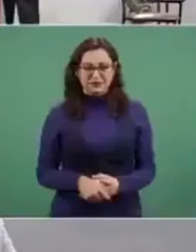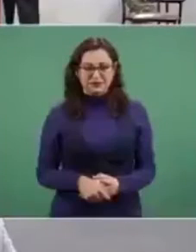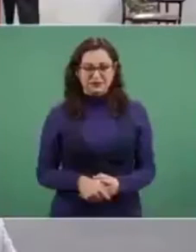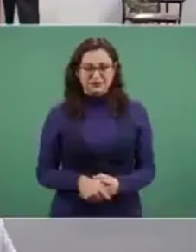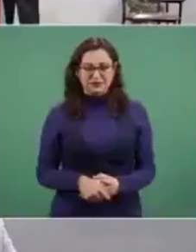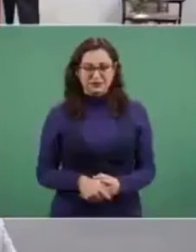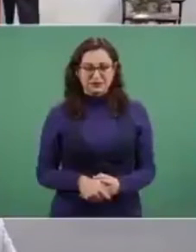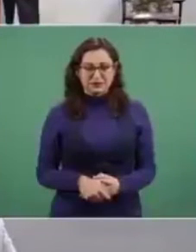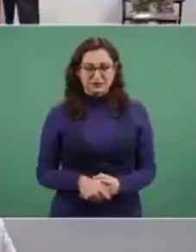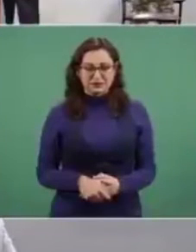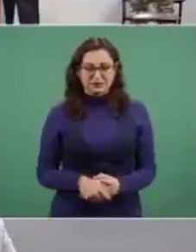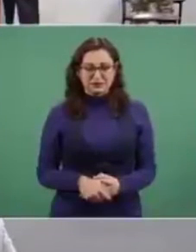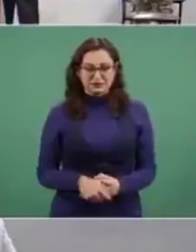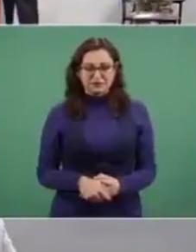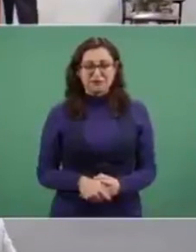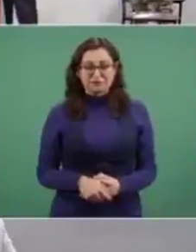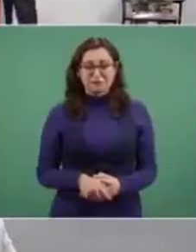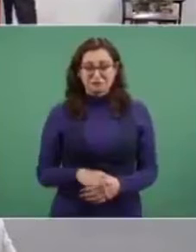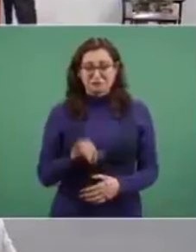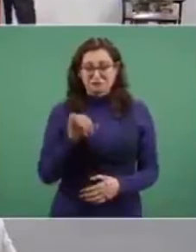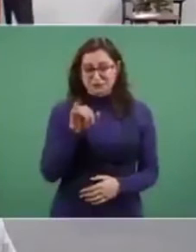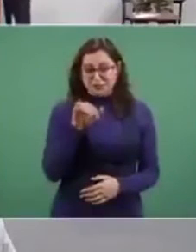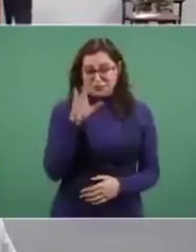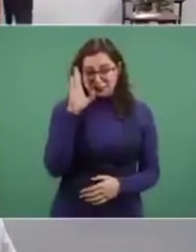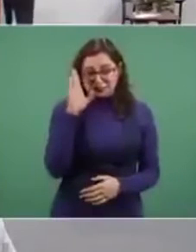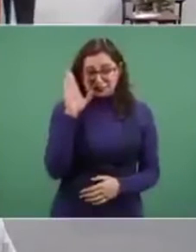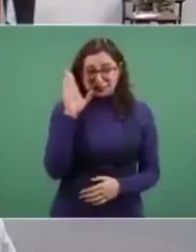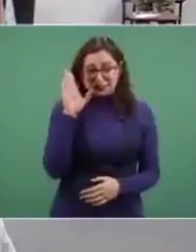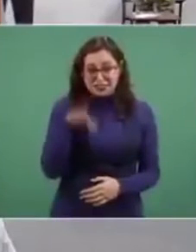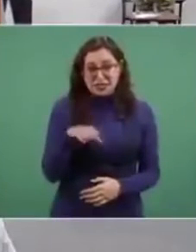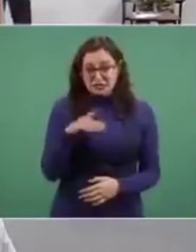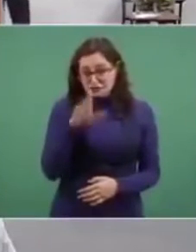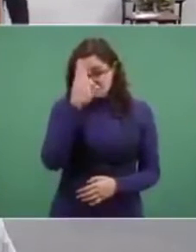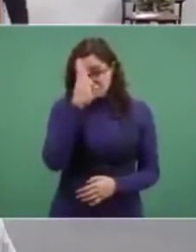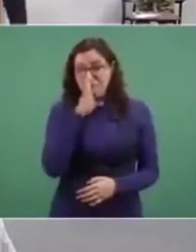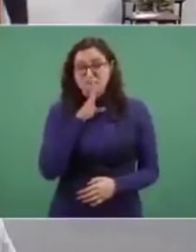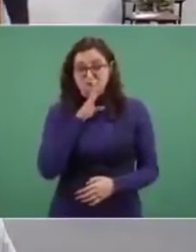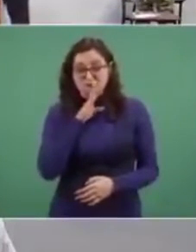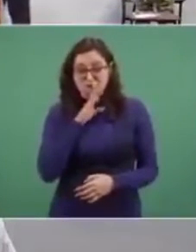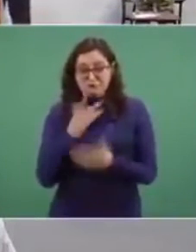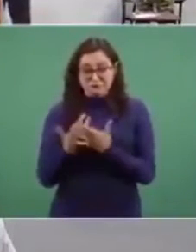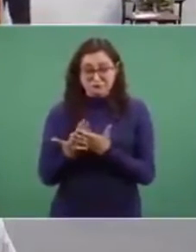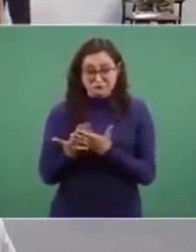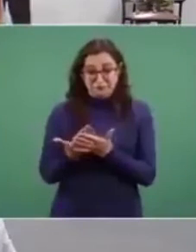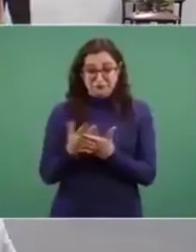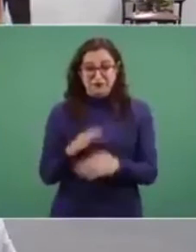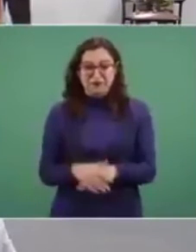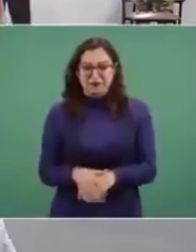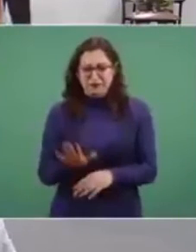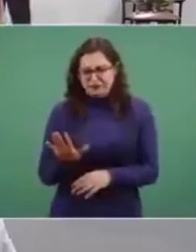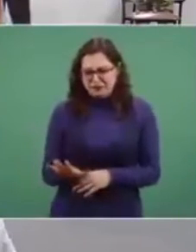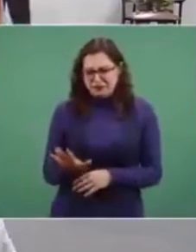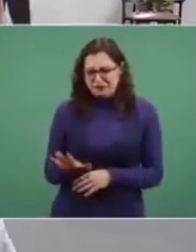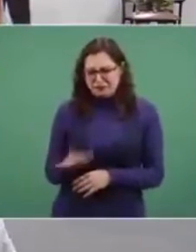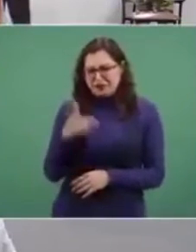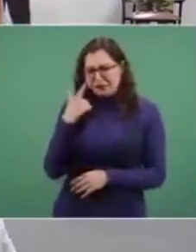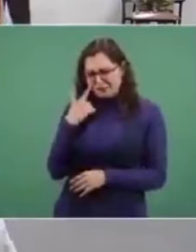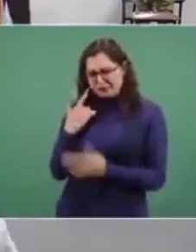y su pandilla. En las redes fueron tendencias las frases Benito Bodoque y Don Gato a lo largo del día.